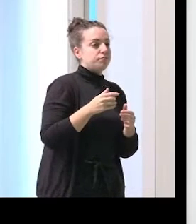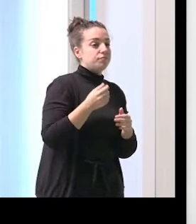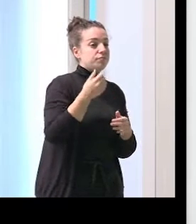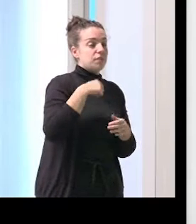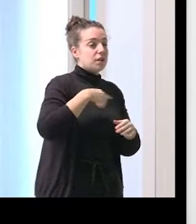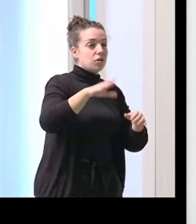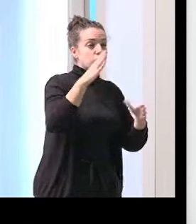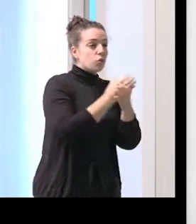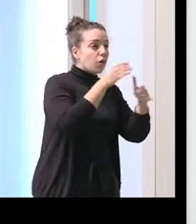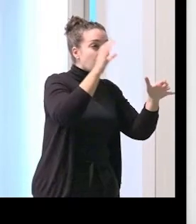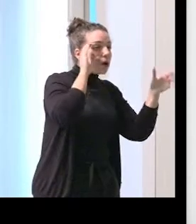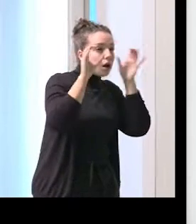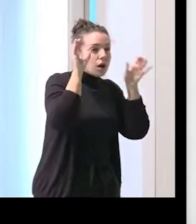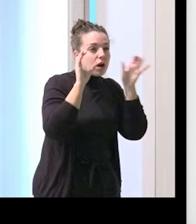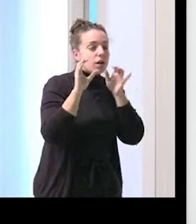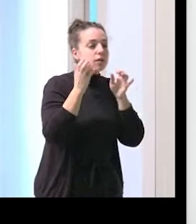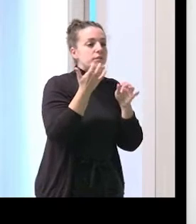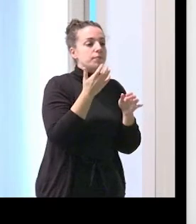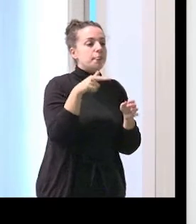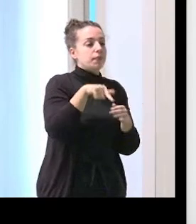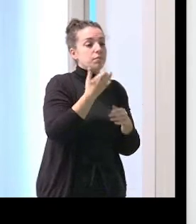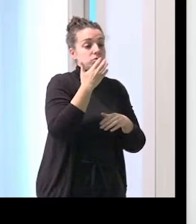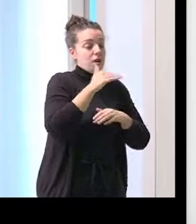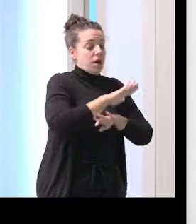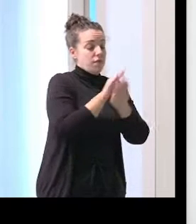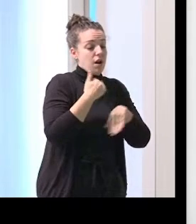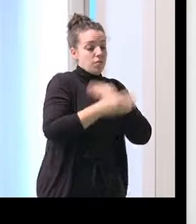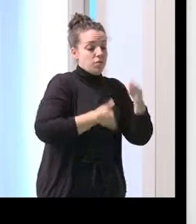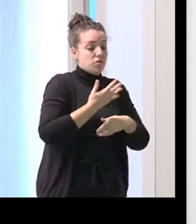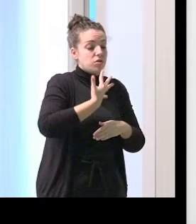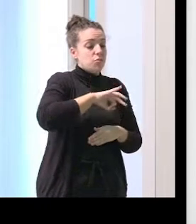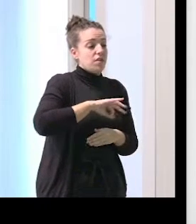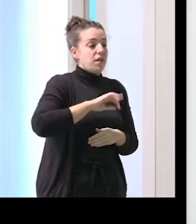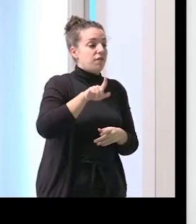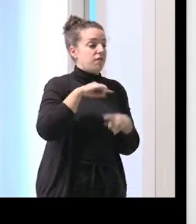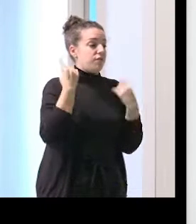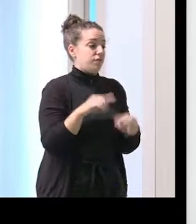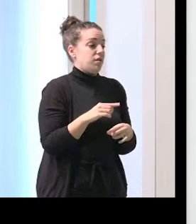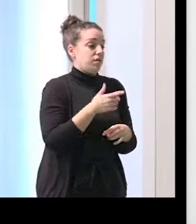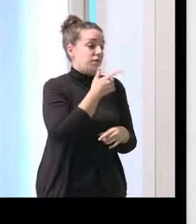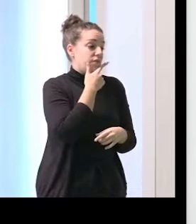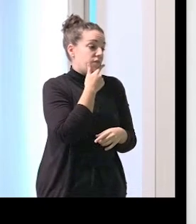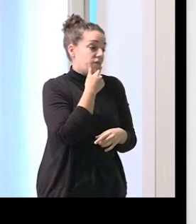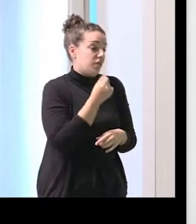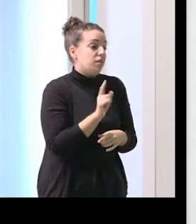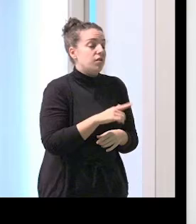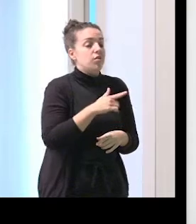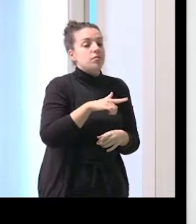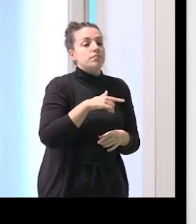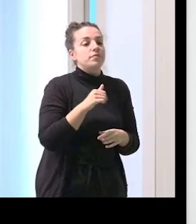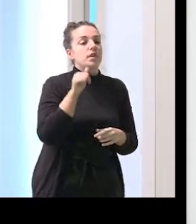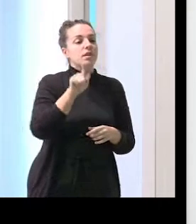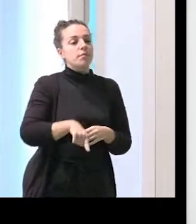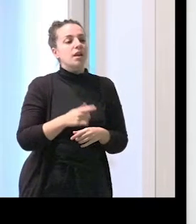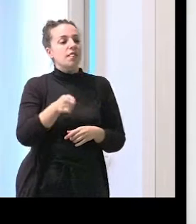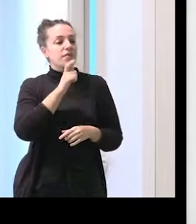que esté atenta a todo y tienes este tipo de proceso, pues puedas tener mayor posibilidades de fracaso escolar. También experimentan más